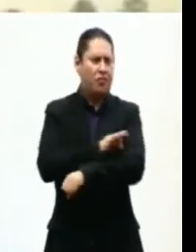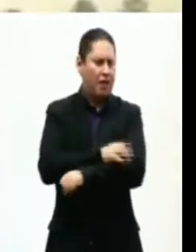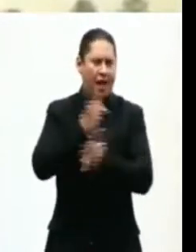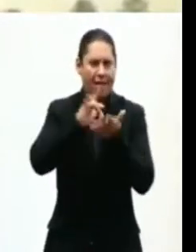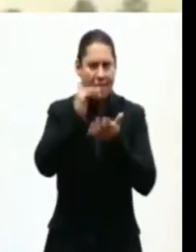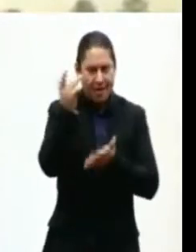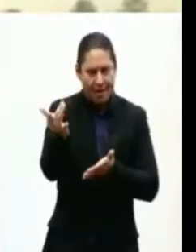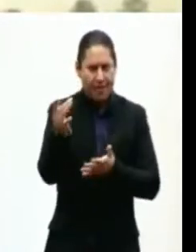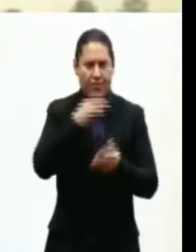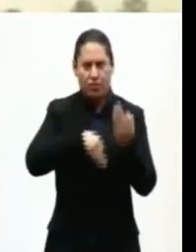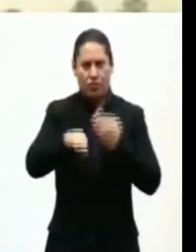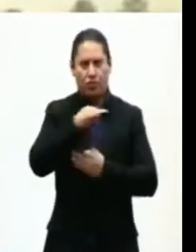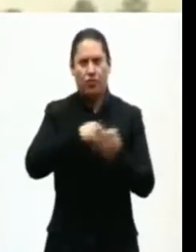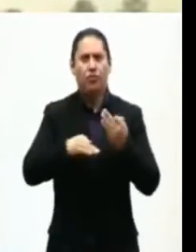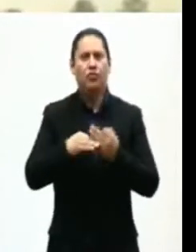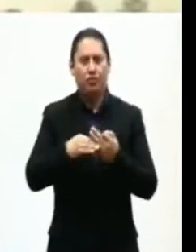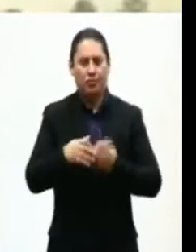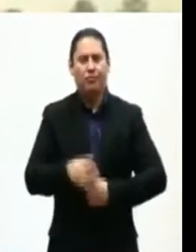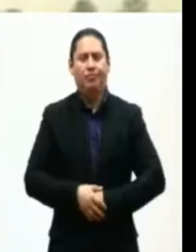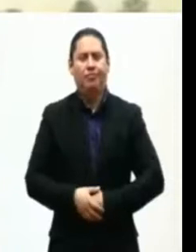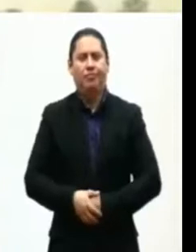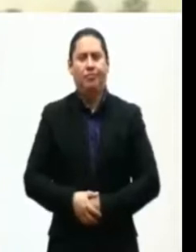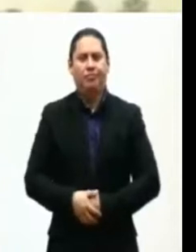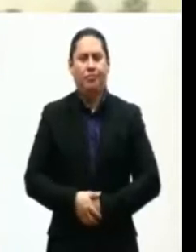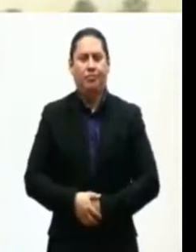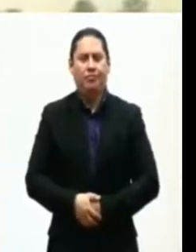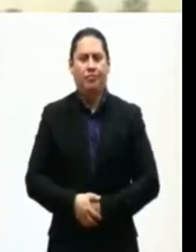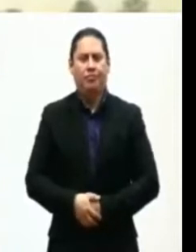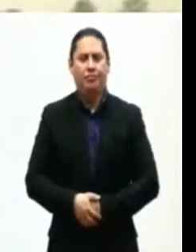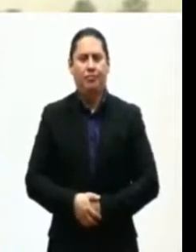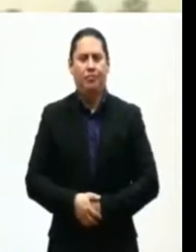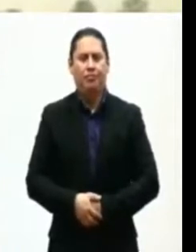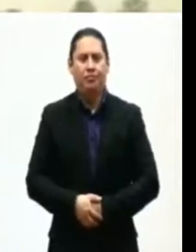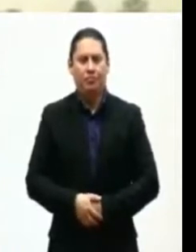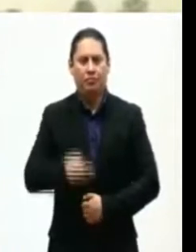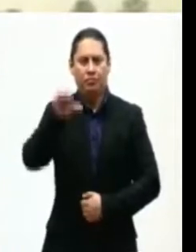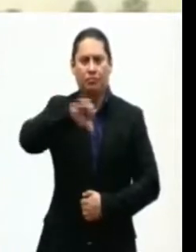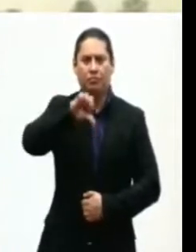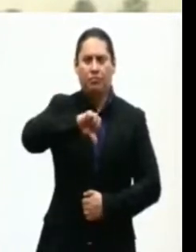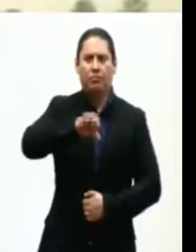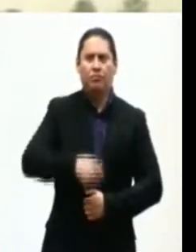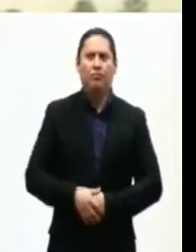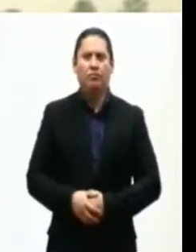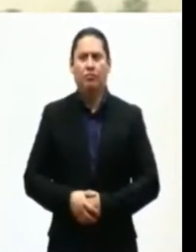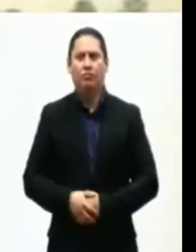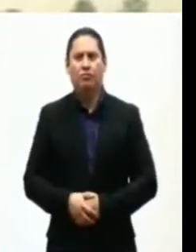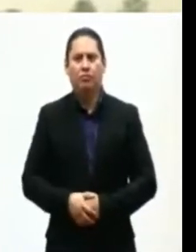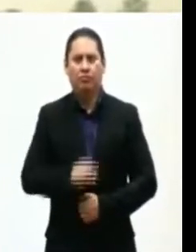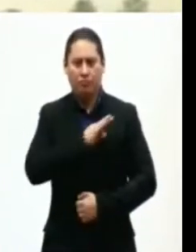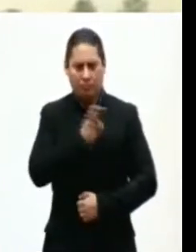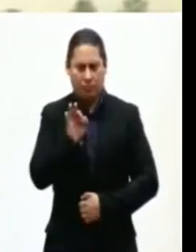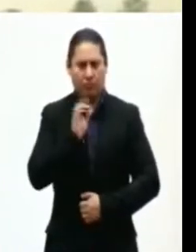a todas y a todos por su amable audiencia. El día de hoy me permito